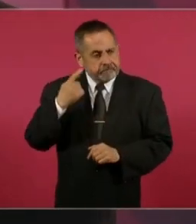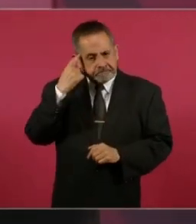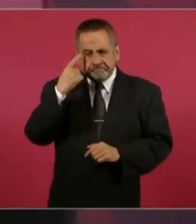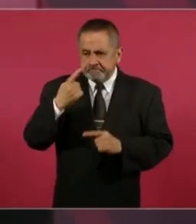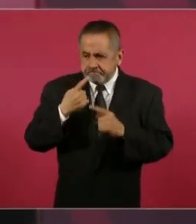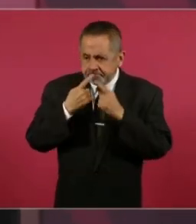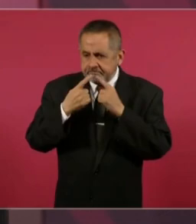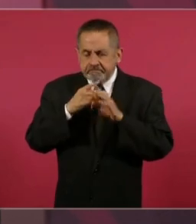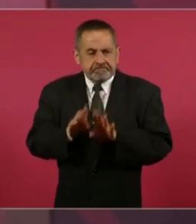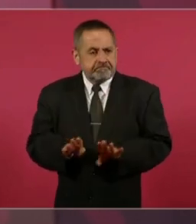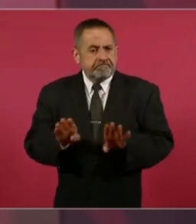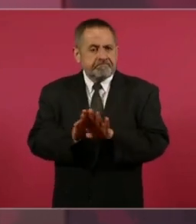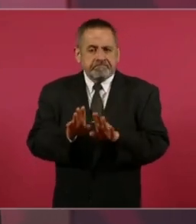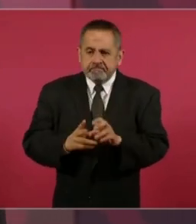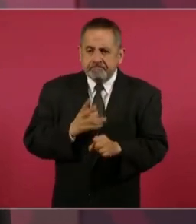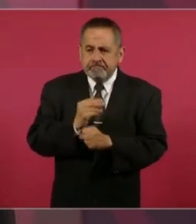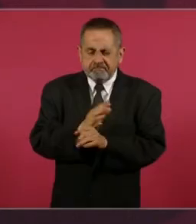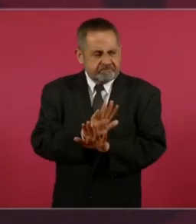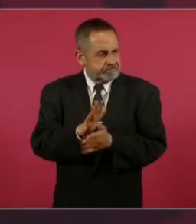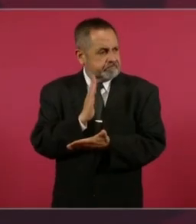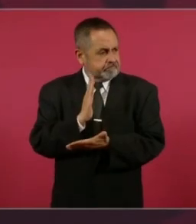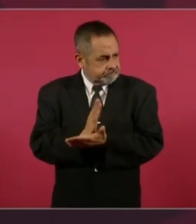buscar Cómo